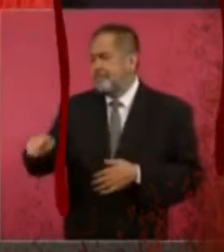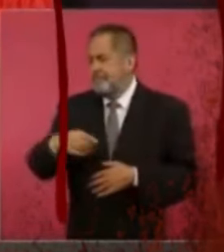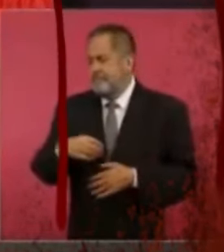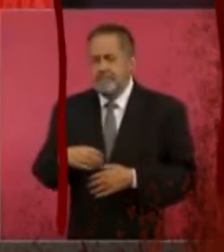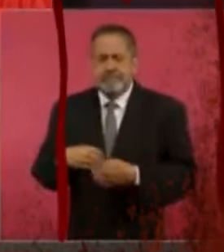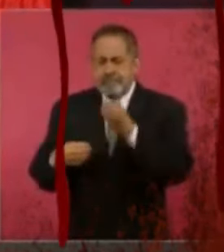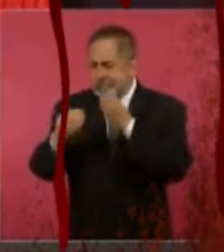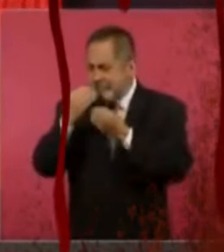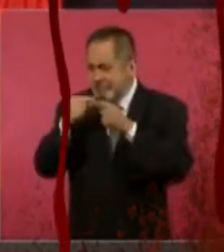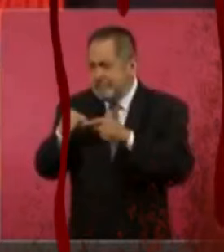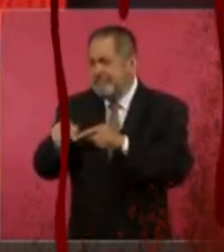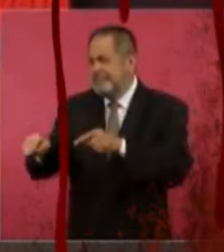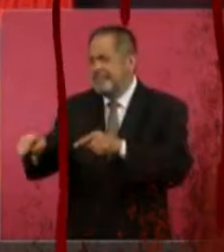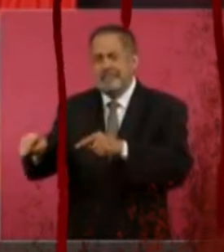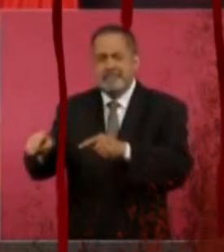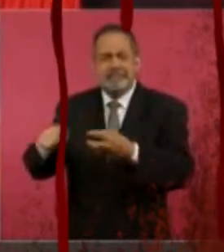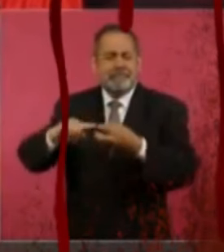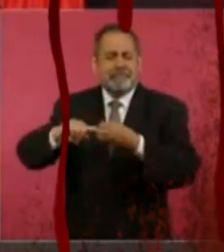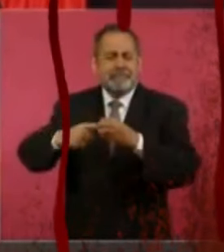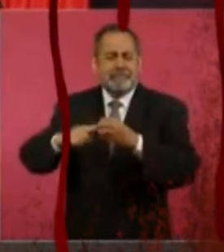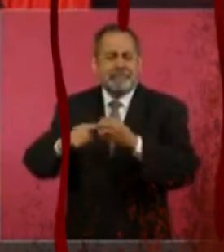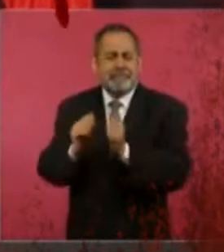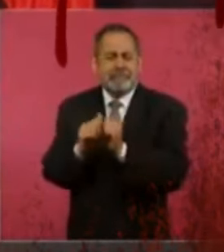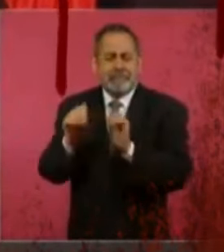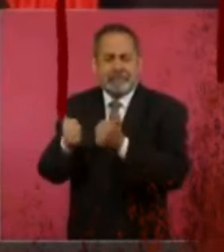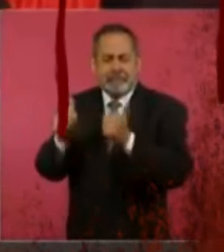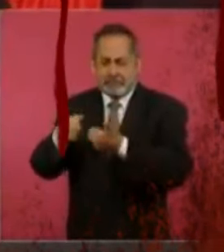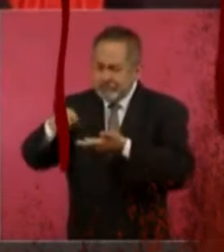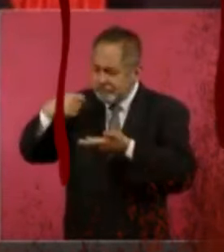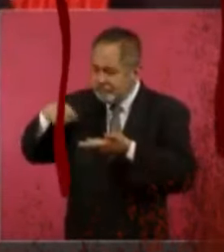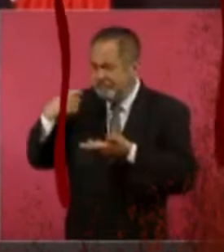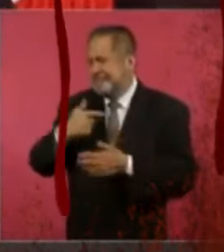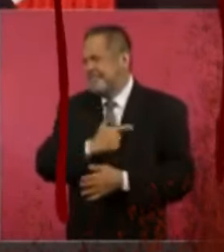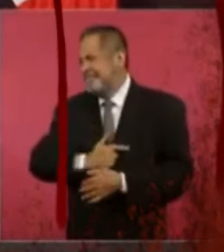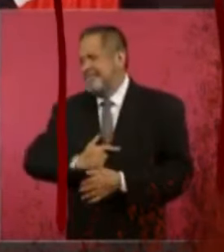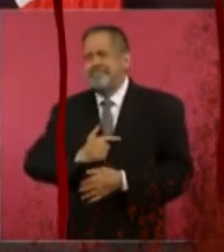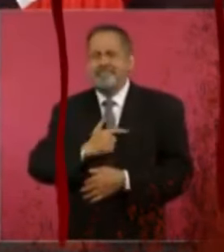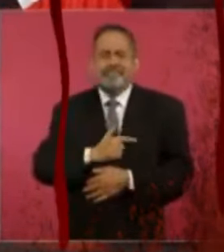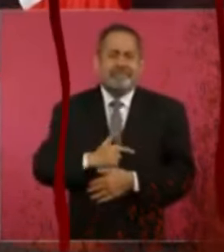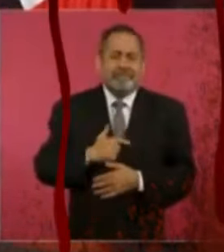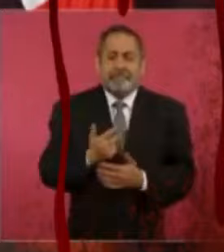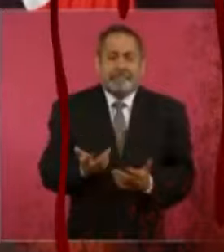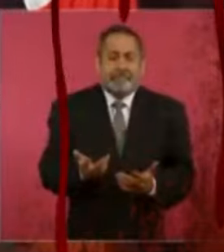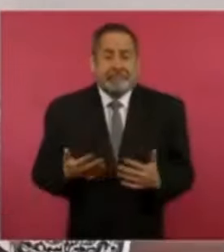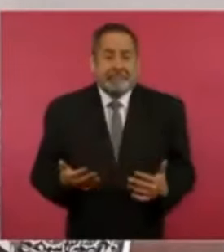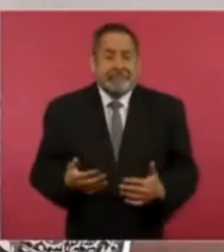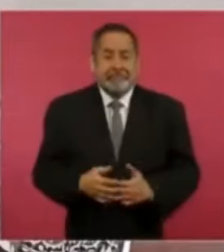en su casa. Escuchen al infame Merolico hacerse el San Francisco de